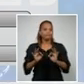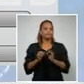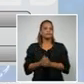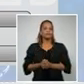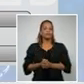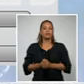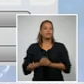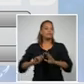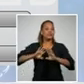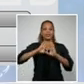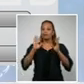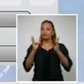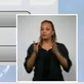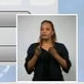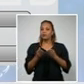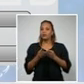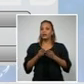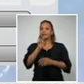cuales se